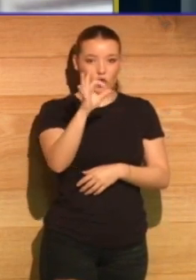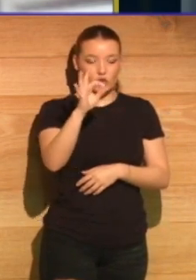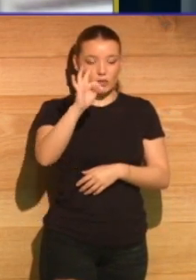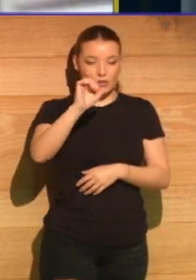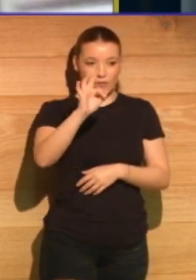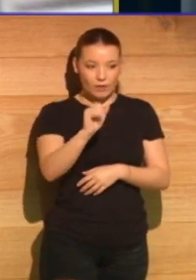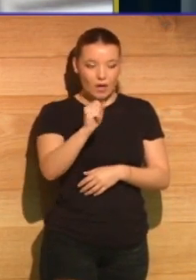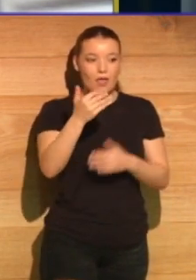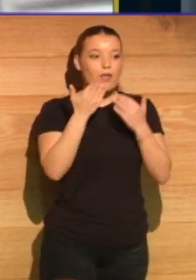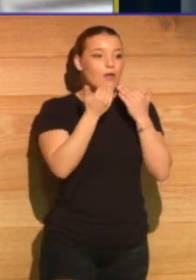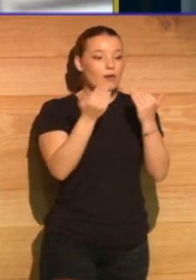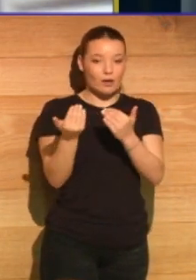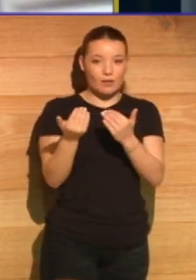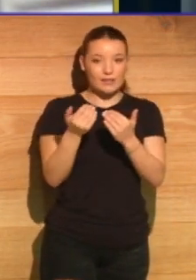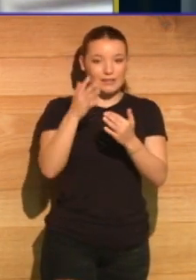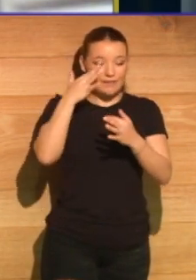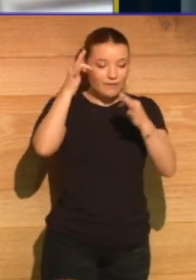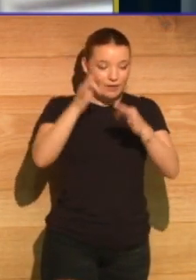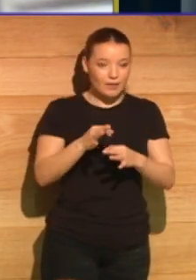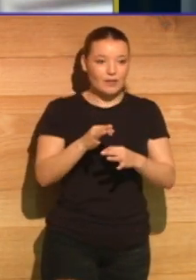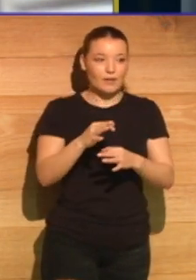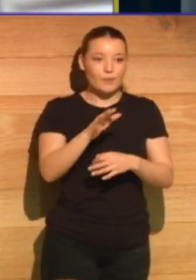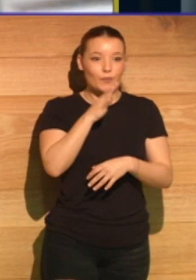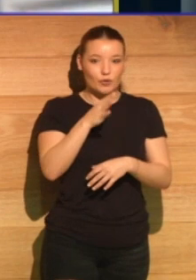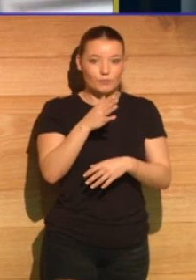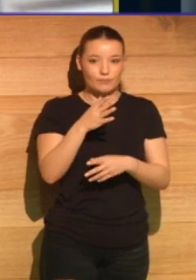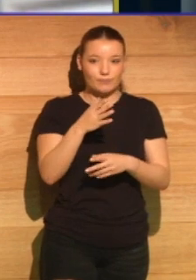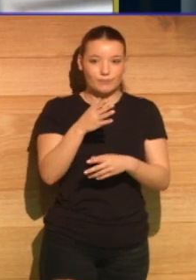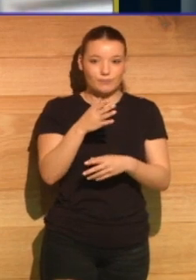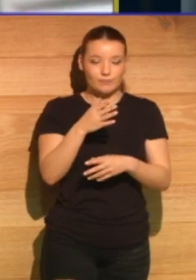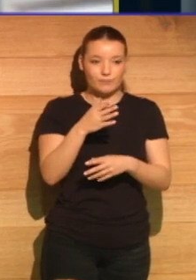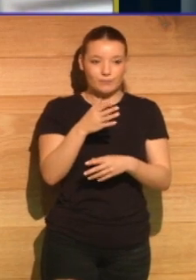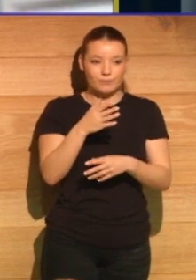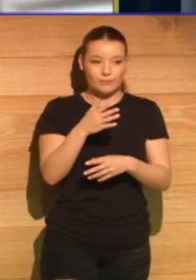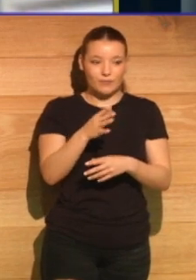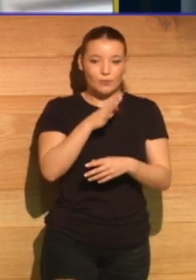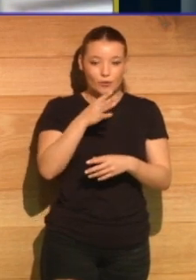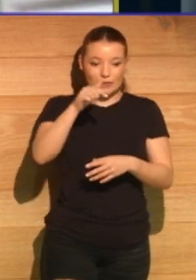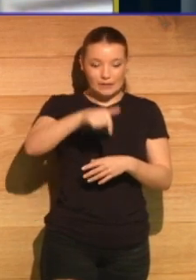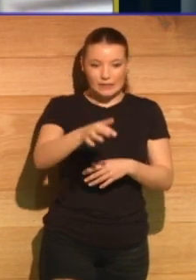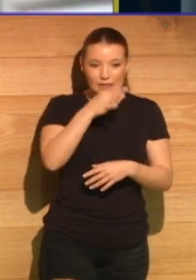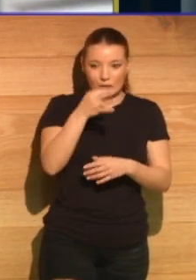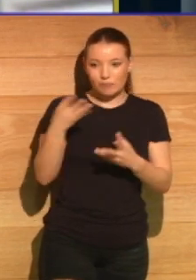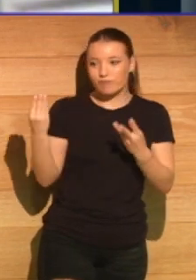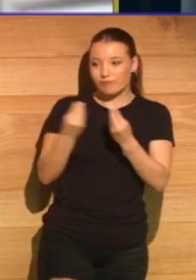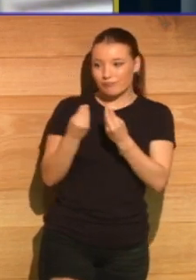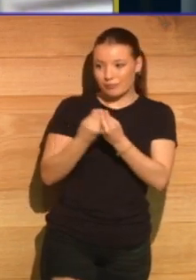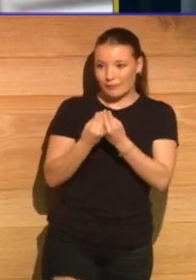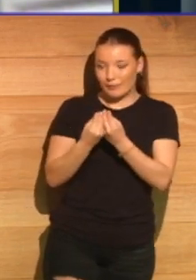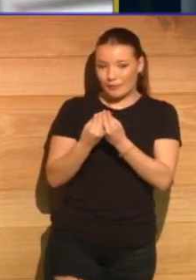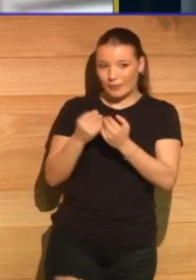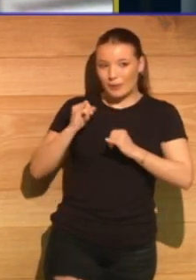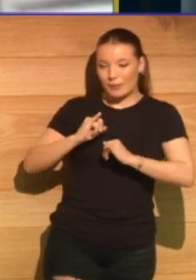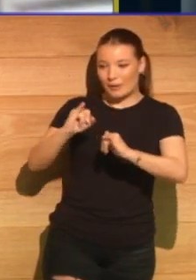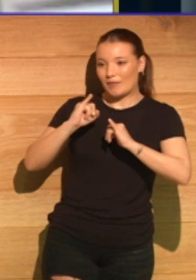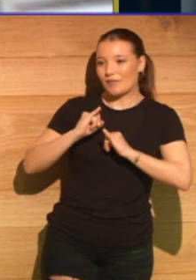muchísimas gracias de verdad por acompañarnos esta tarde y por dejarnos disfrutar este ratito